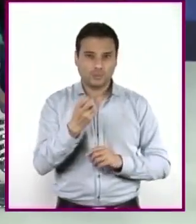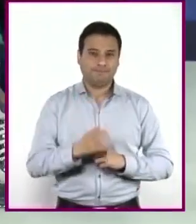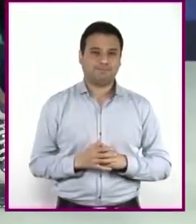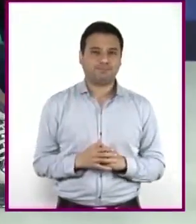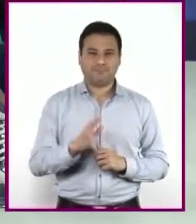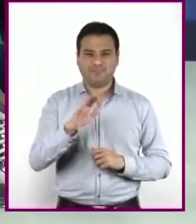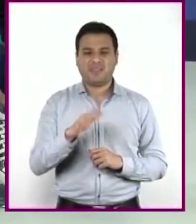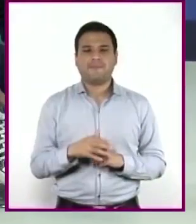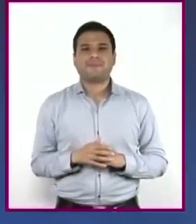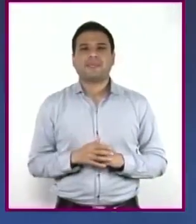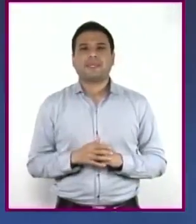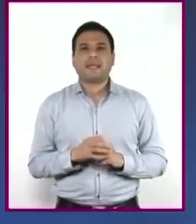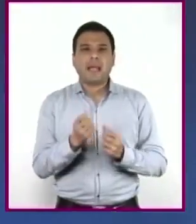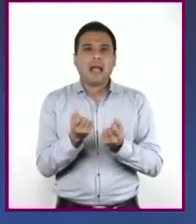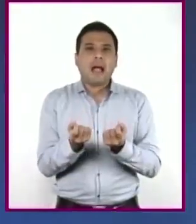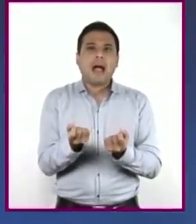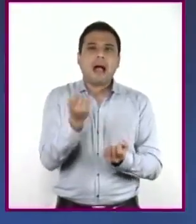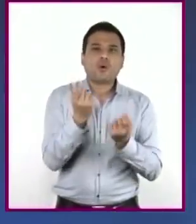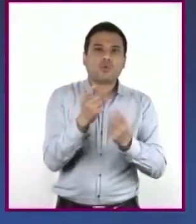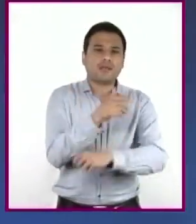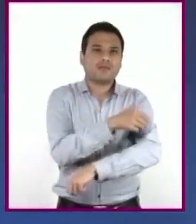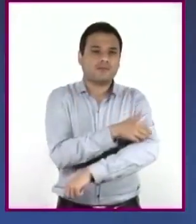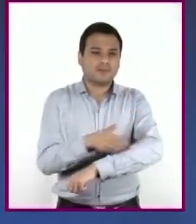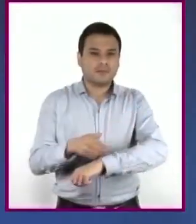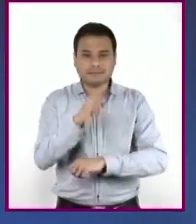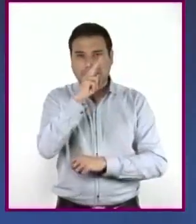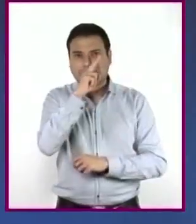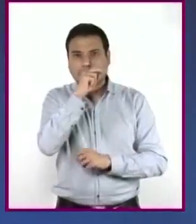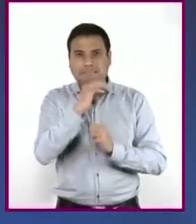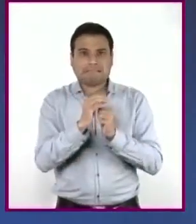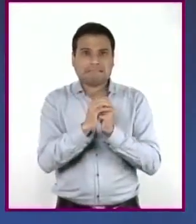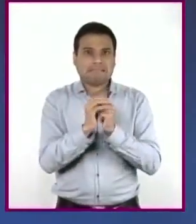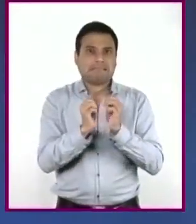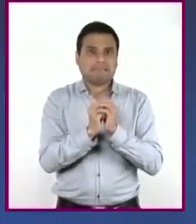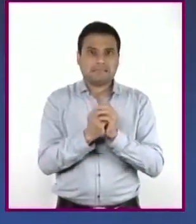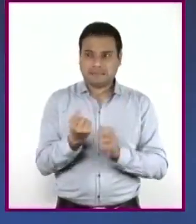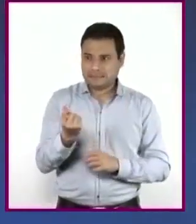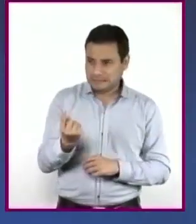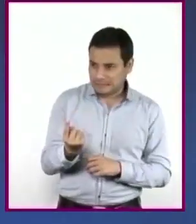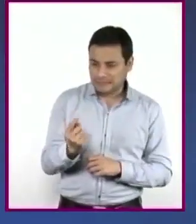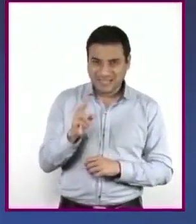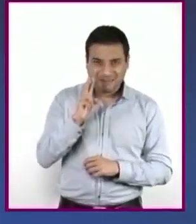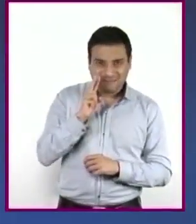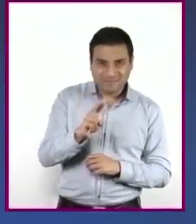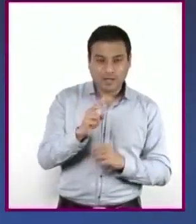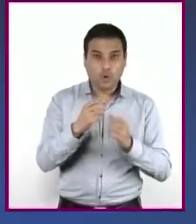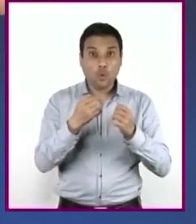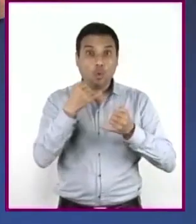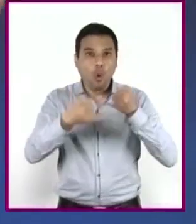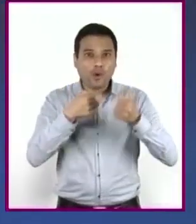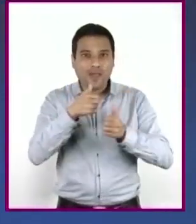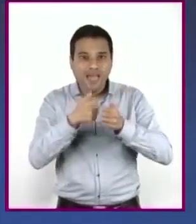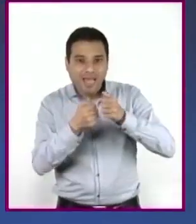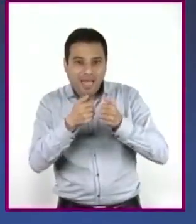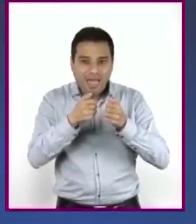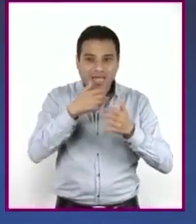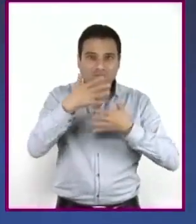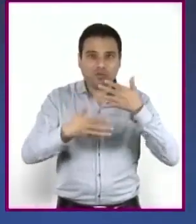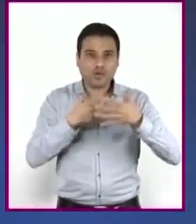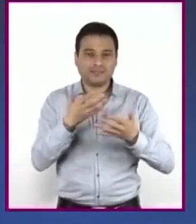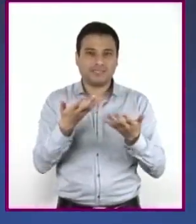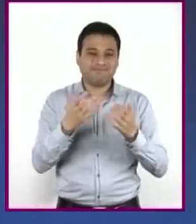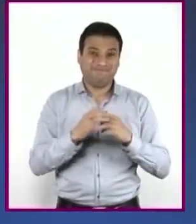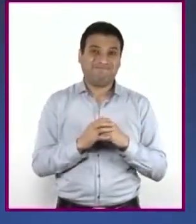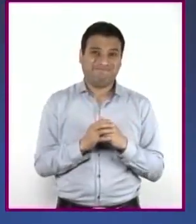Perfecto. Mientras algunas familias de menores de edad se preocupan, por ejemplo, por el contenido violento de los videojuegos